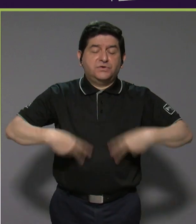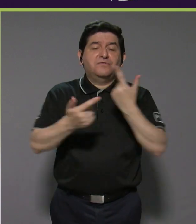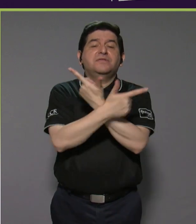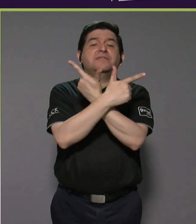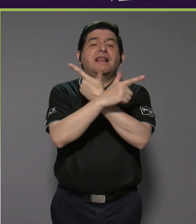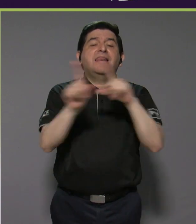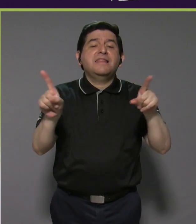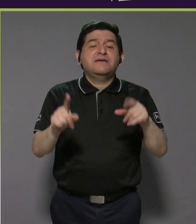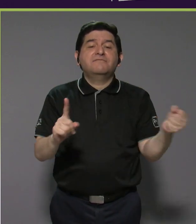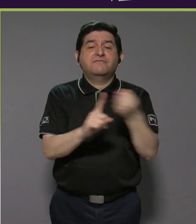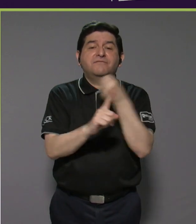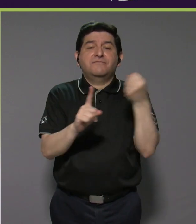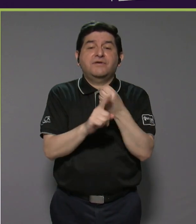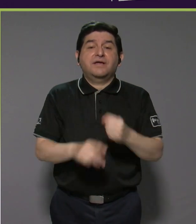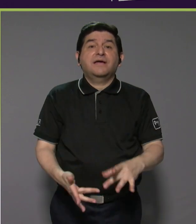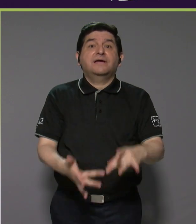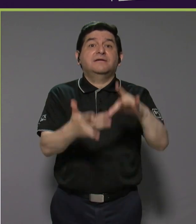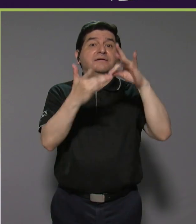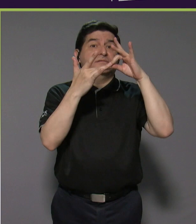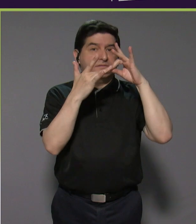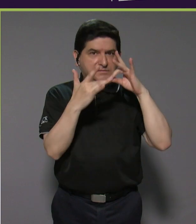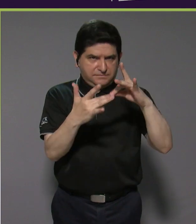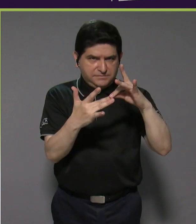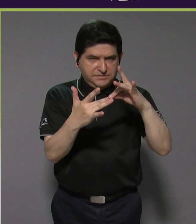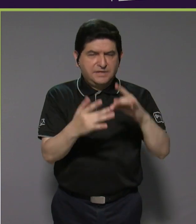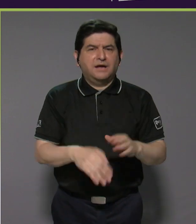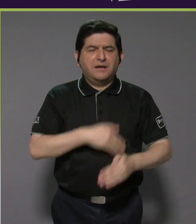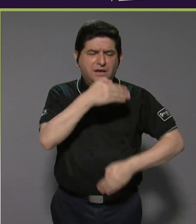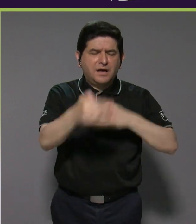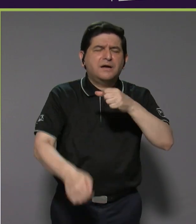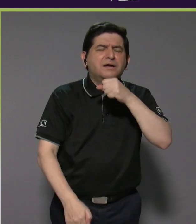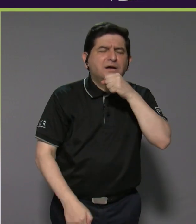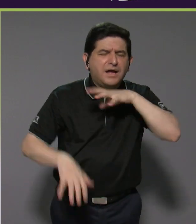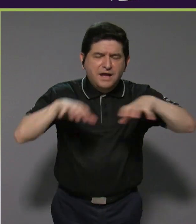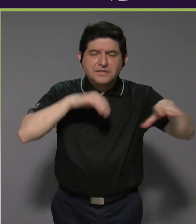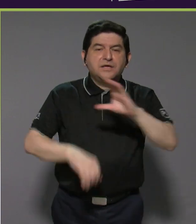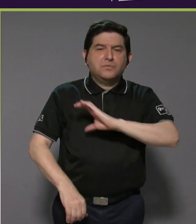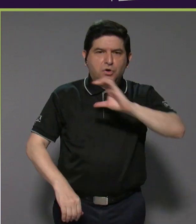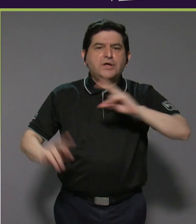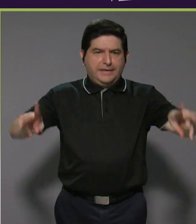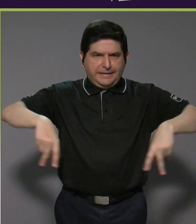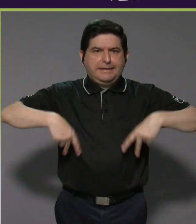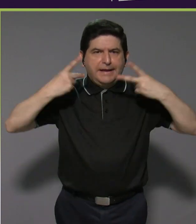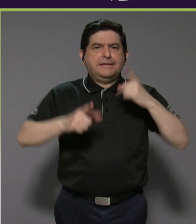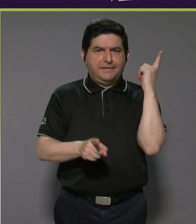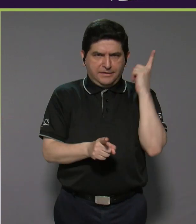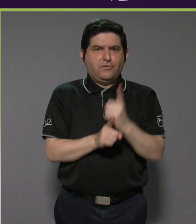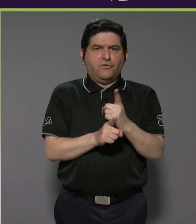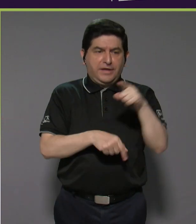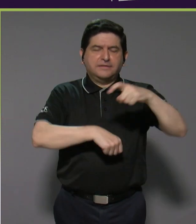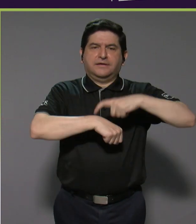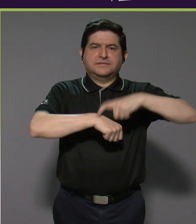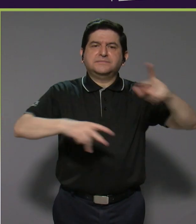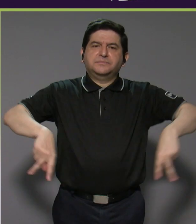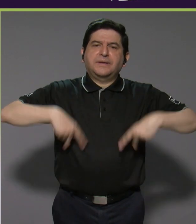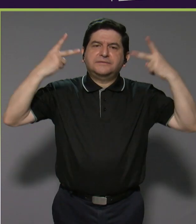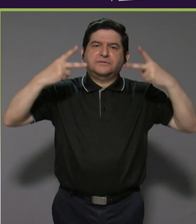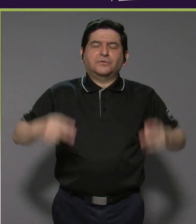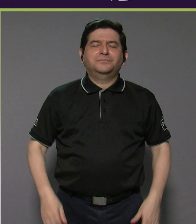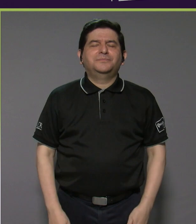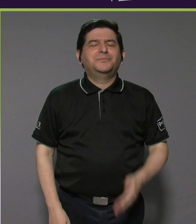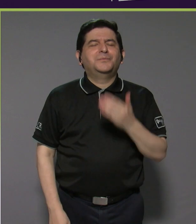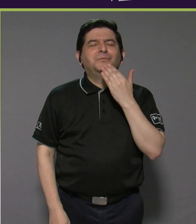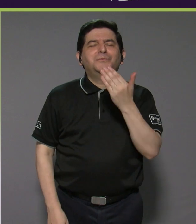libre de violencia y sobre todo al envejecimiento activo y a una calidad de vida adecuada en esa etapa. Le